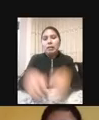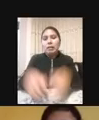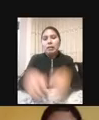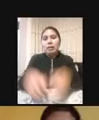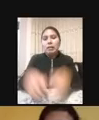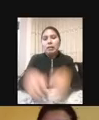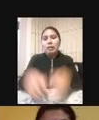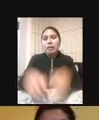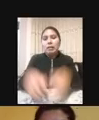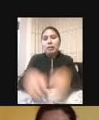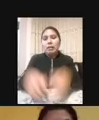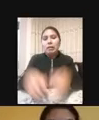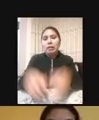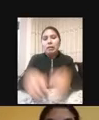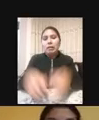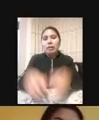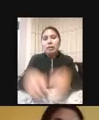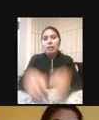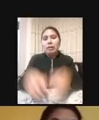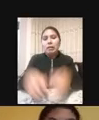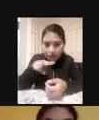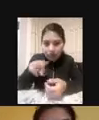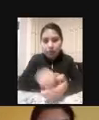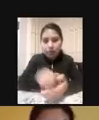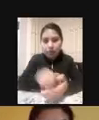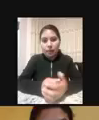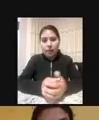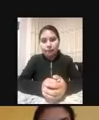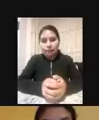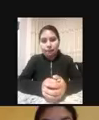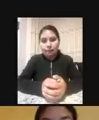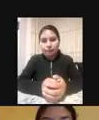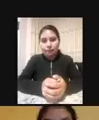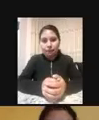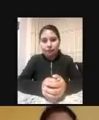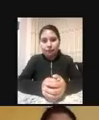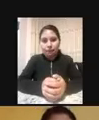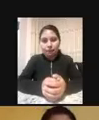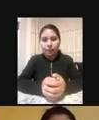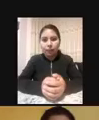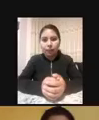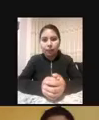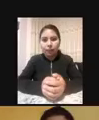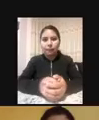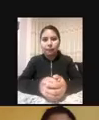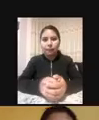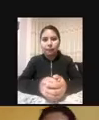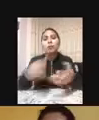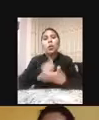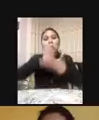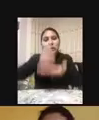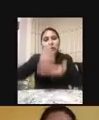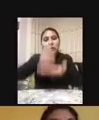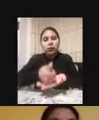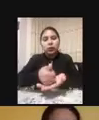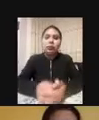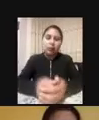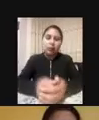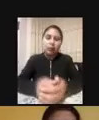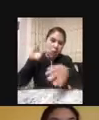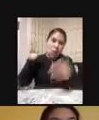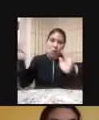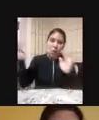estímulo visual, que es importante. Nos permite trabajar la socialización, nos permite trabajar ese contacto y ese vínculo